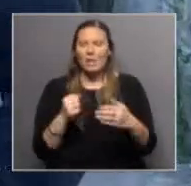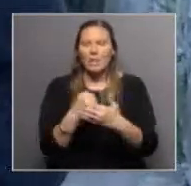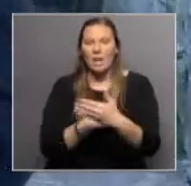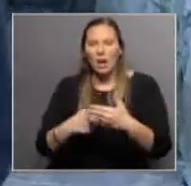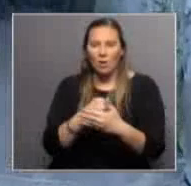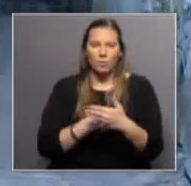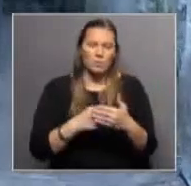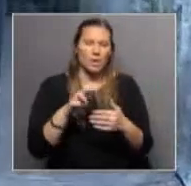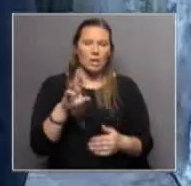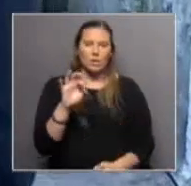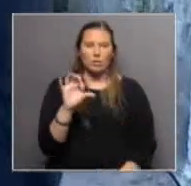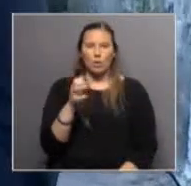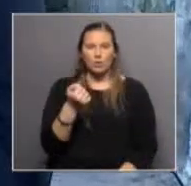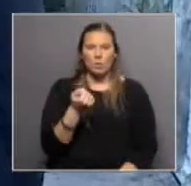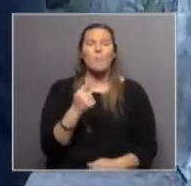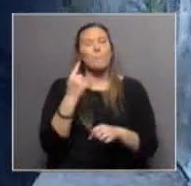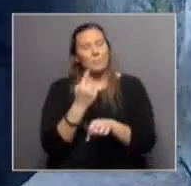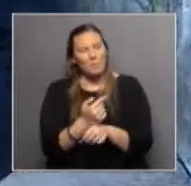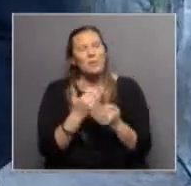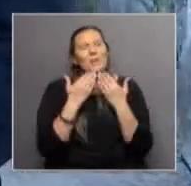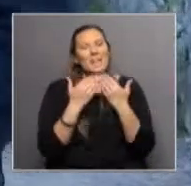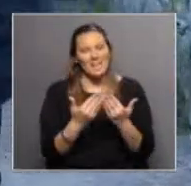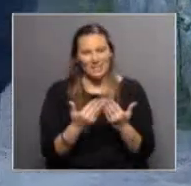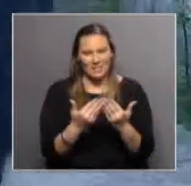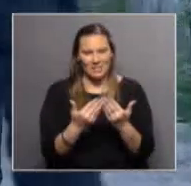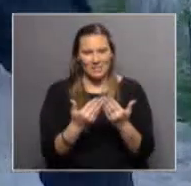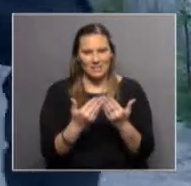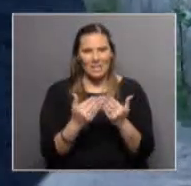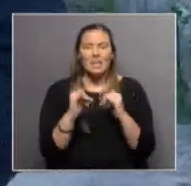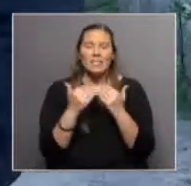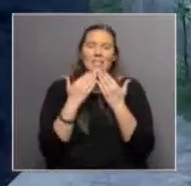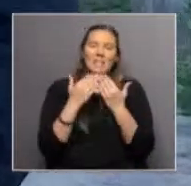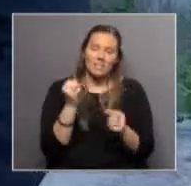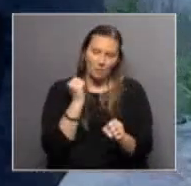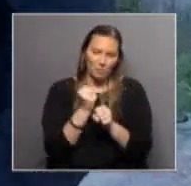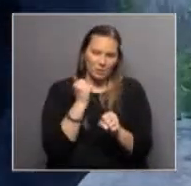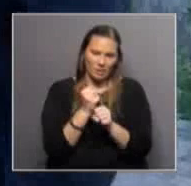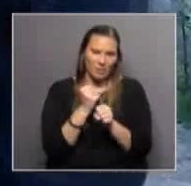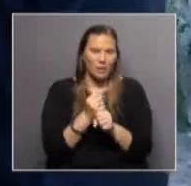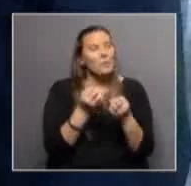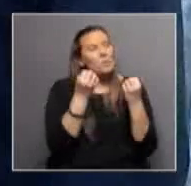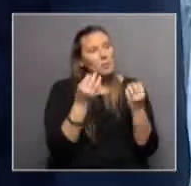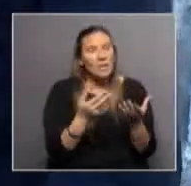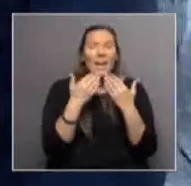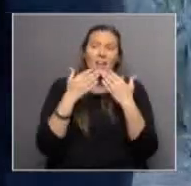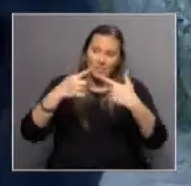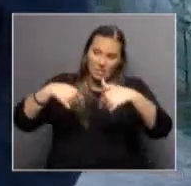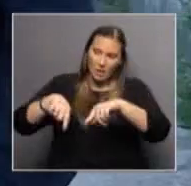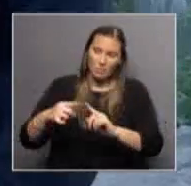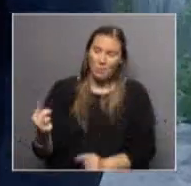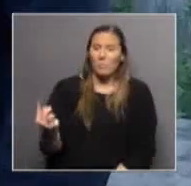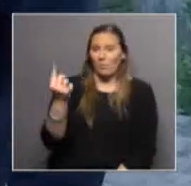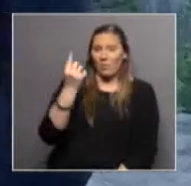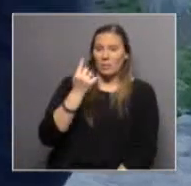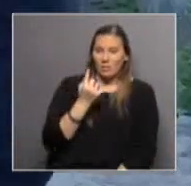que es Rosa García. Rosa, primero gracias por recibirnos y desde ya gracias por el laburo que hacen. ¿Cómo están? Gracias a ustedes por estar acá con